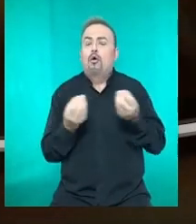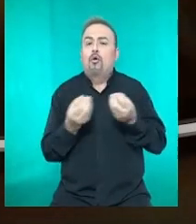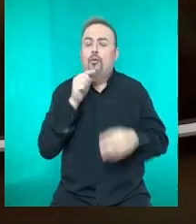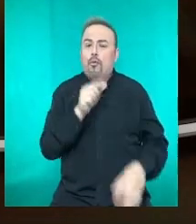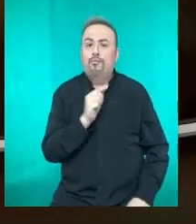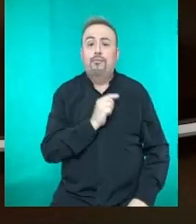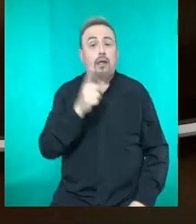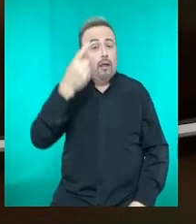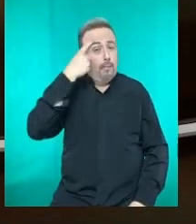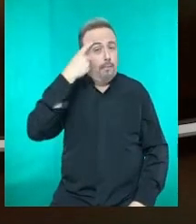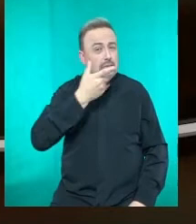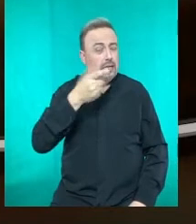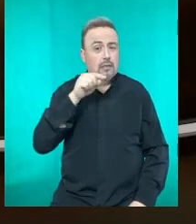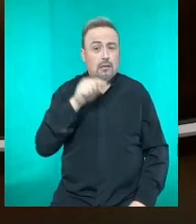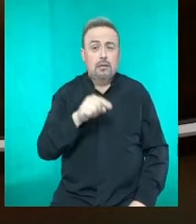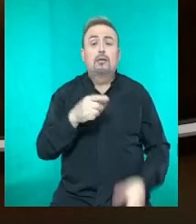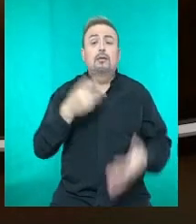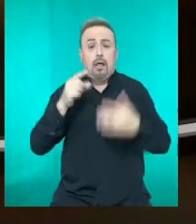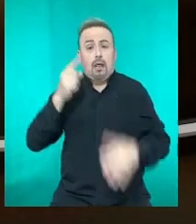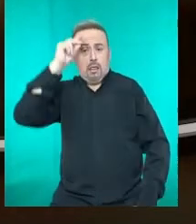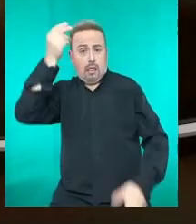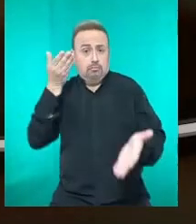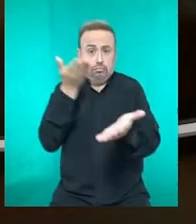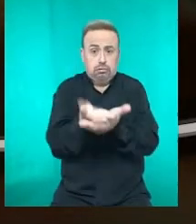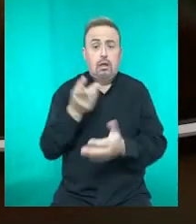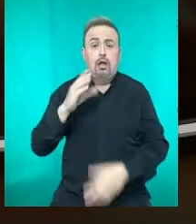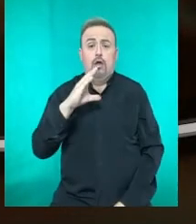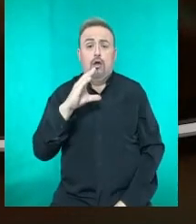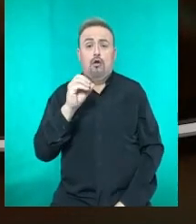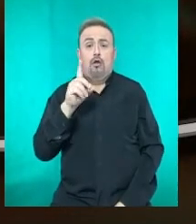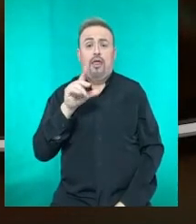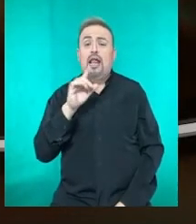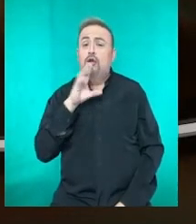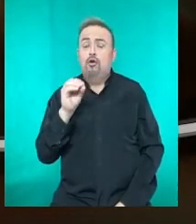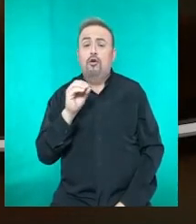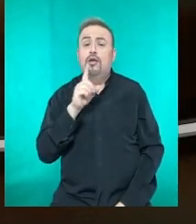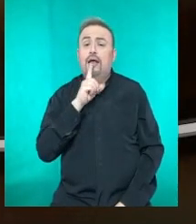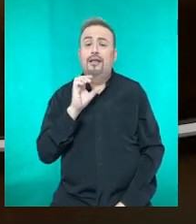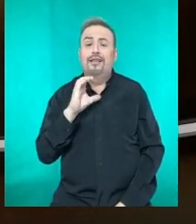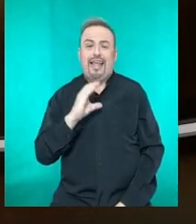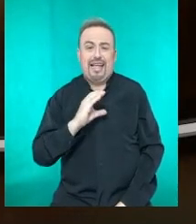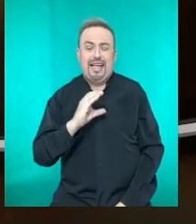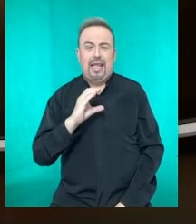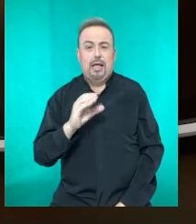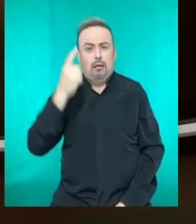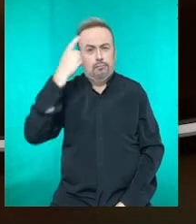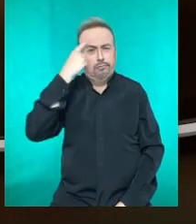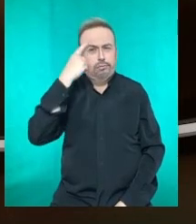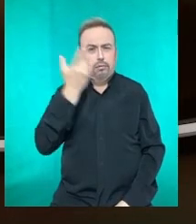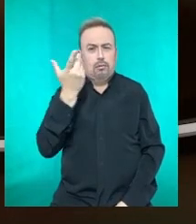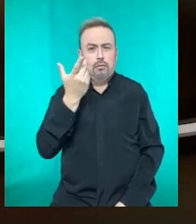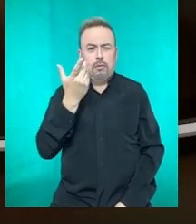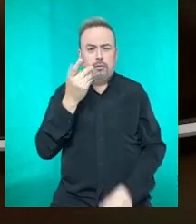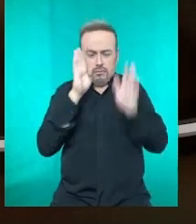Entonces, pensando en esto, hubo una propuesta de Codelcotec para poder salir un poco de ese pensamiento dentro de la caja,